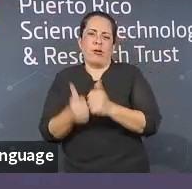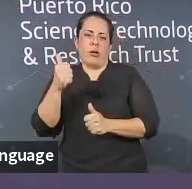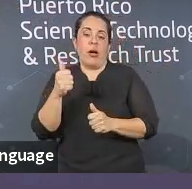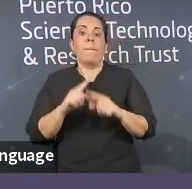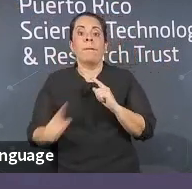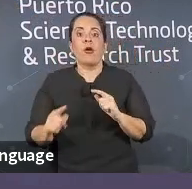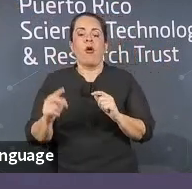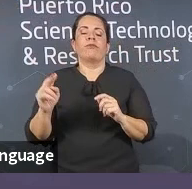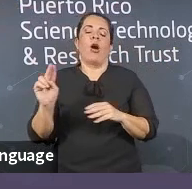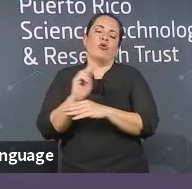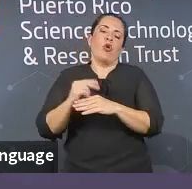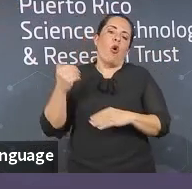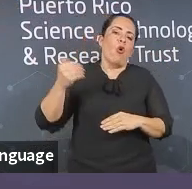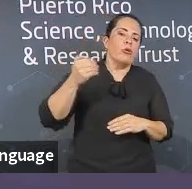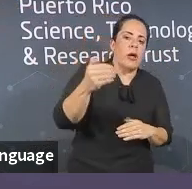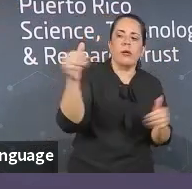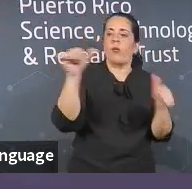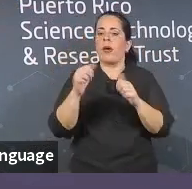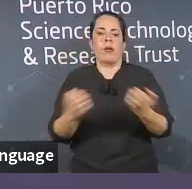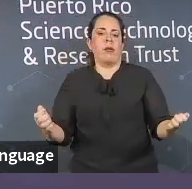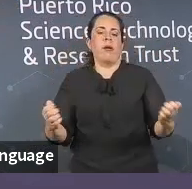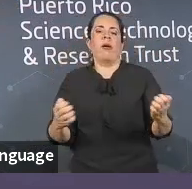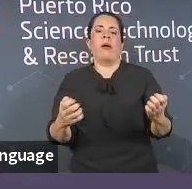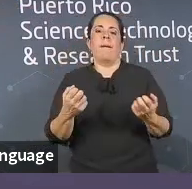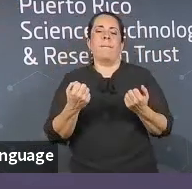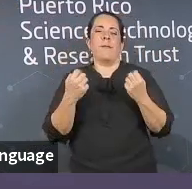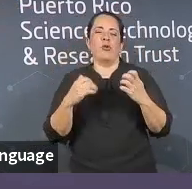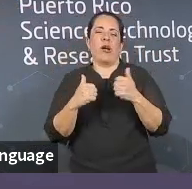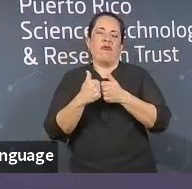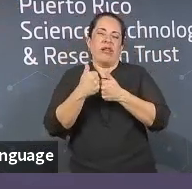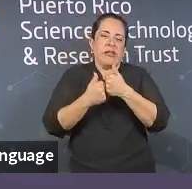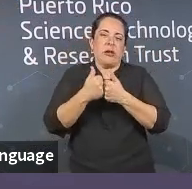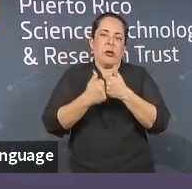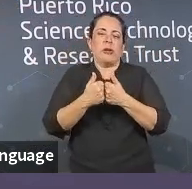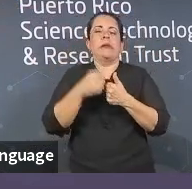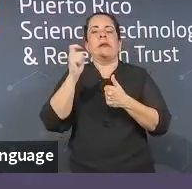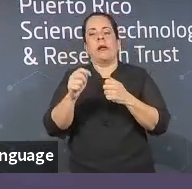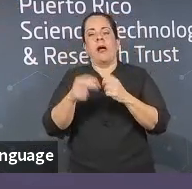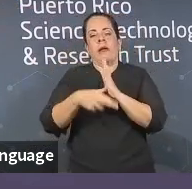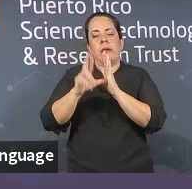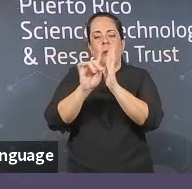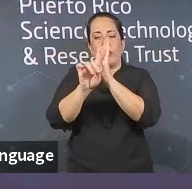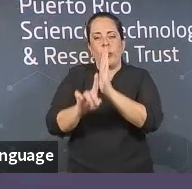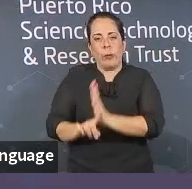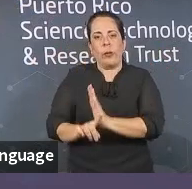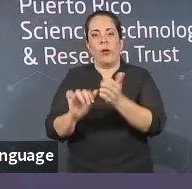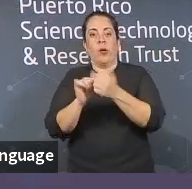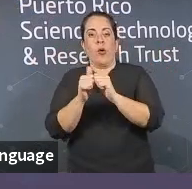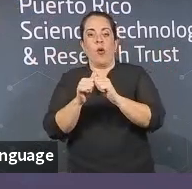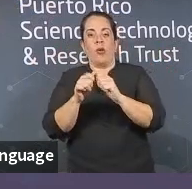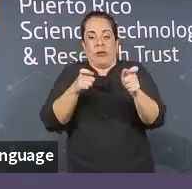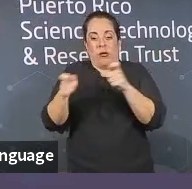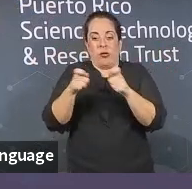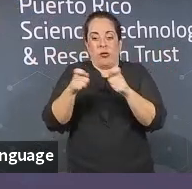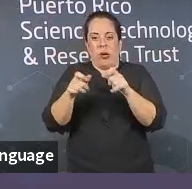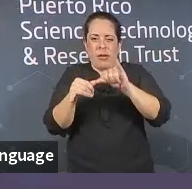uso constante de cualquier equipo. Hay bastante fricción. Tiene que revisarse. ¿Cómo hacemos la calibración? Pues se puede hacer